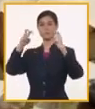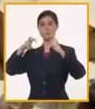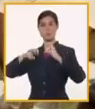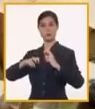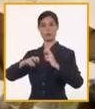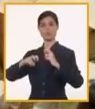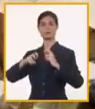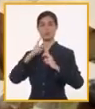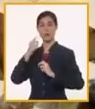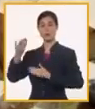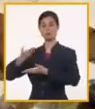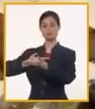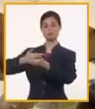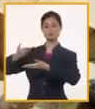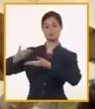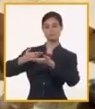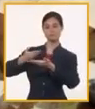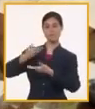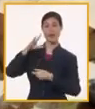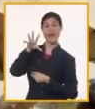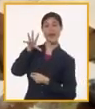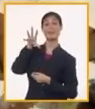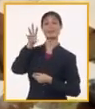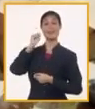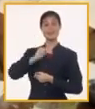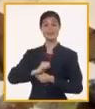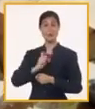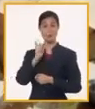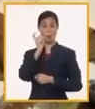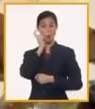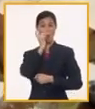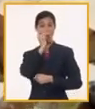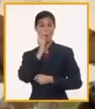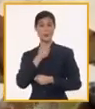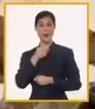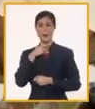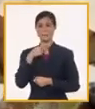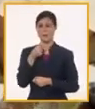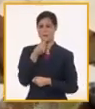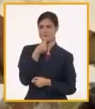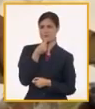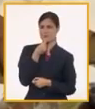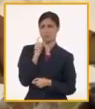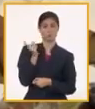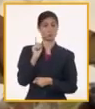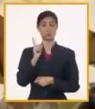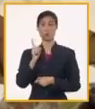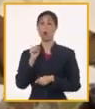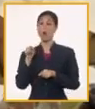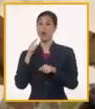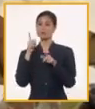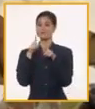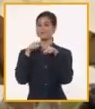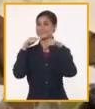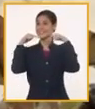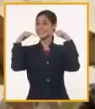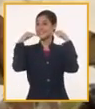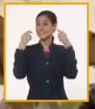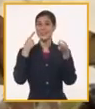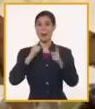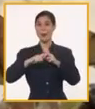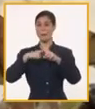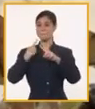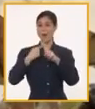él encontrará un hombre, me resisto a llamarlo anciano, que sabe reír, que ha participado con pasión